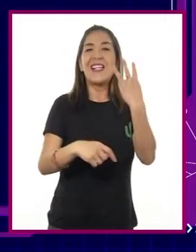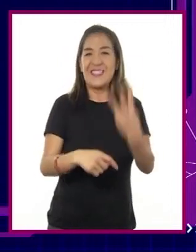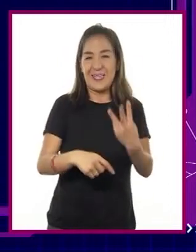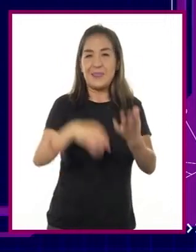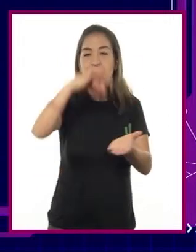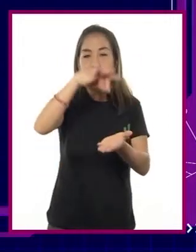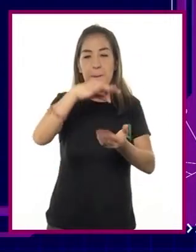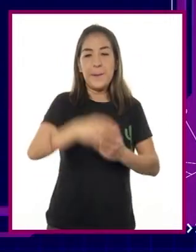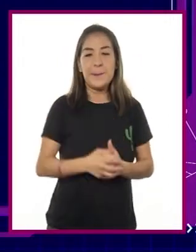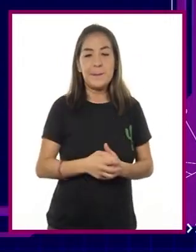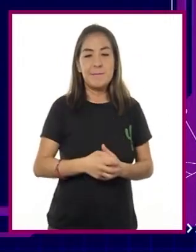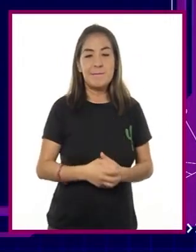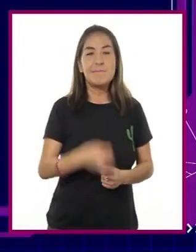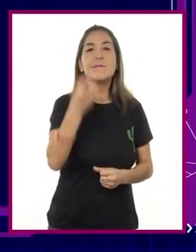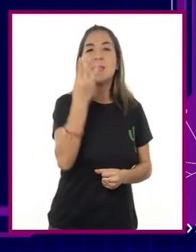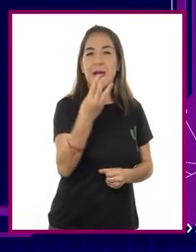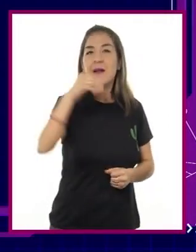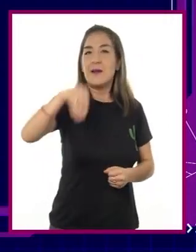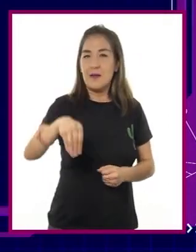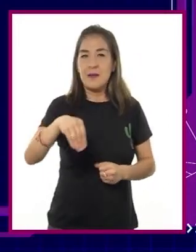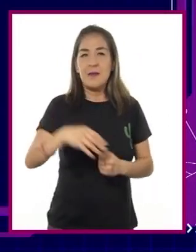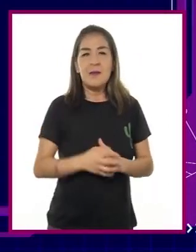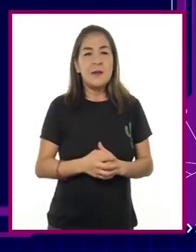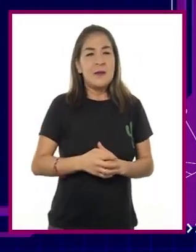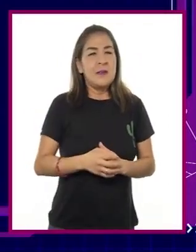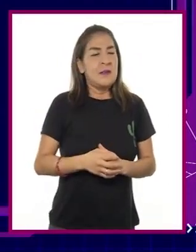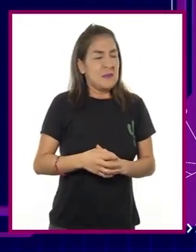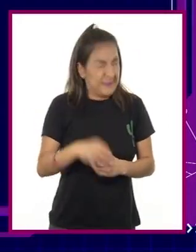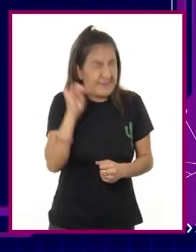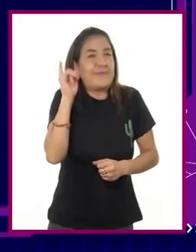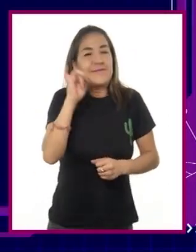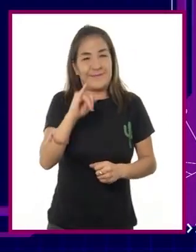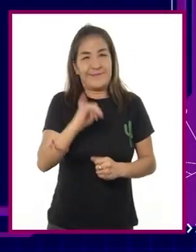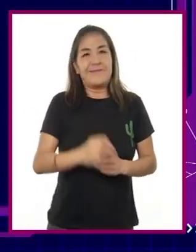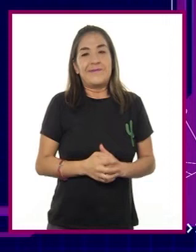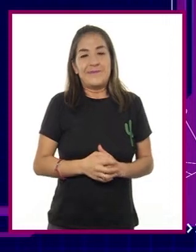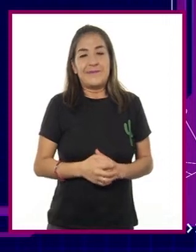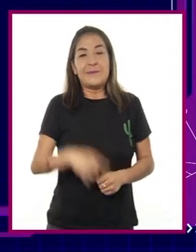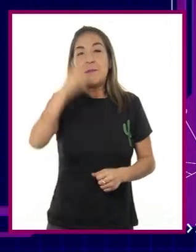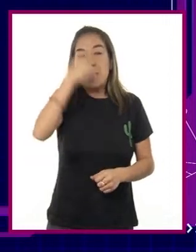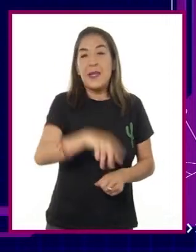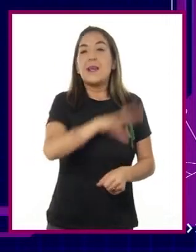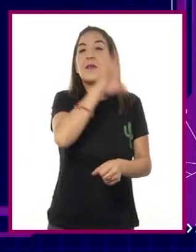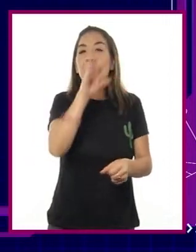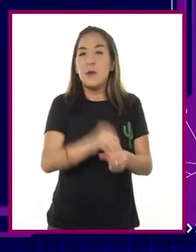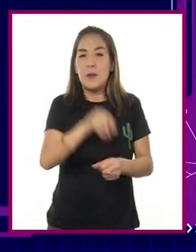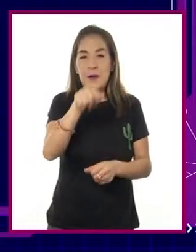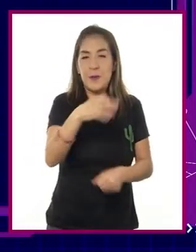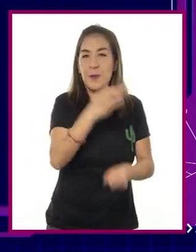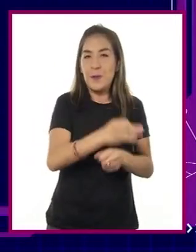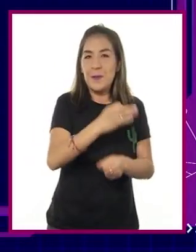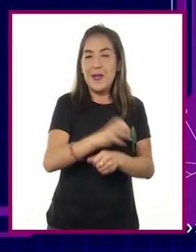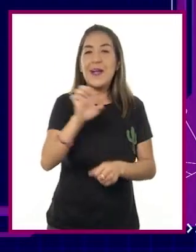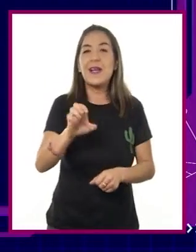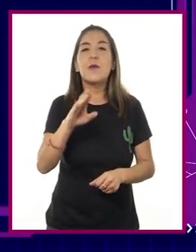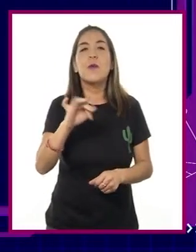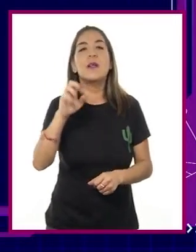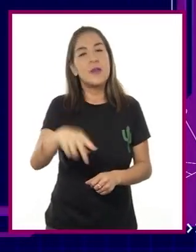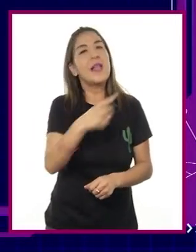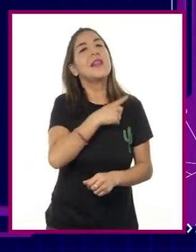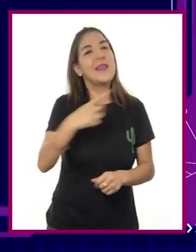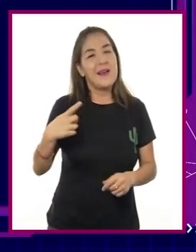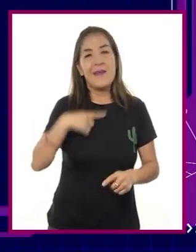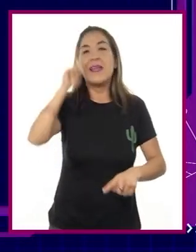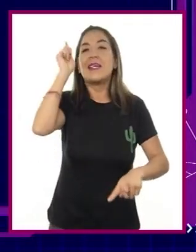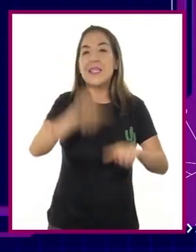lo representaremos como 3M. Así es. Para completar la ecuación, debemos de agregar o quitar la